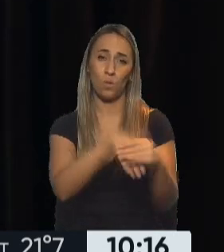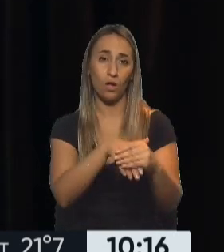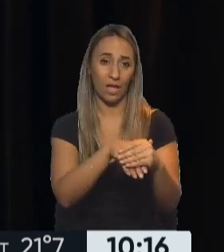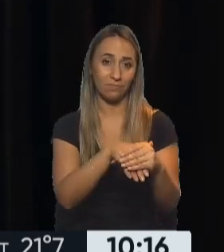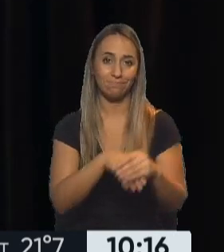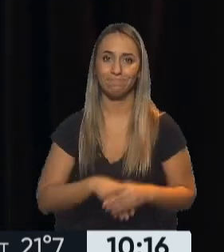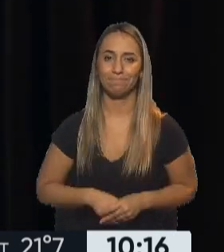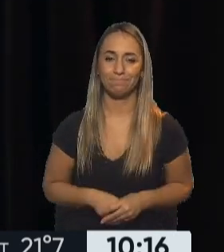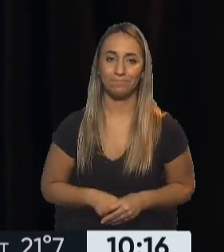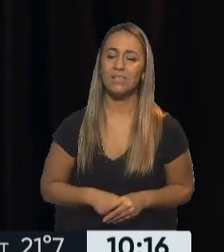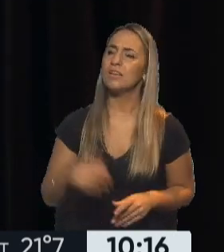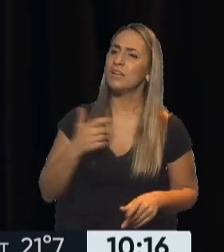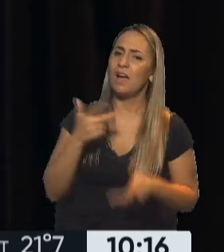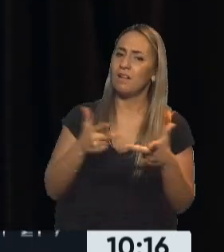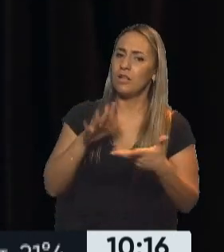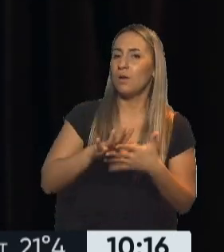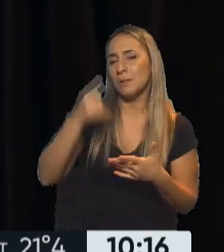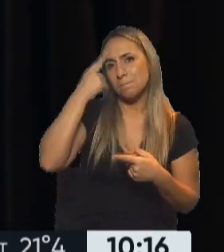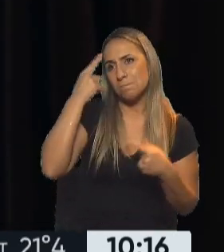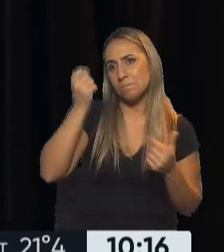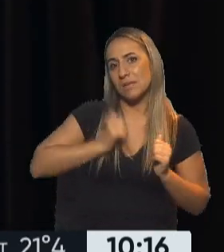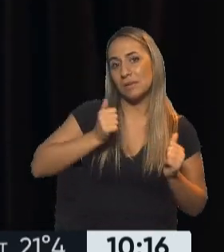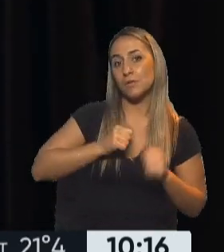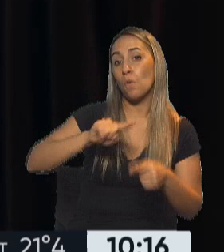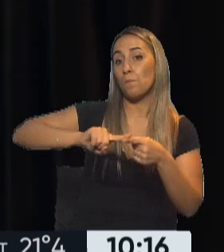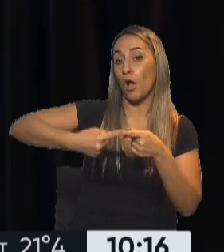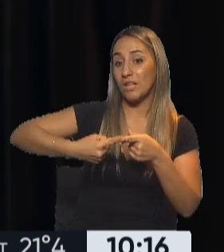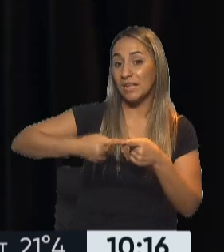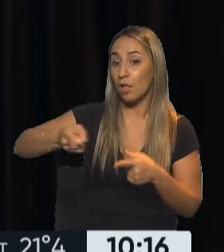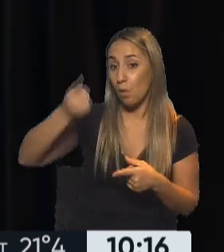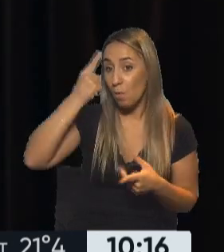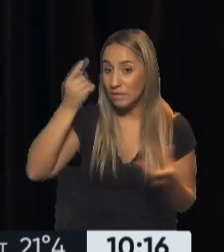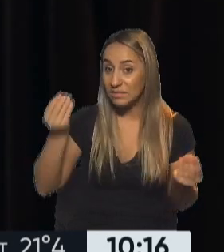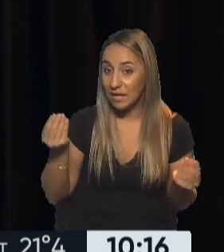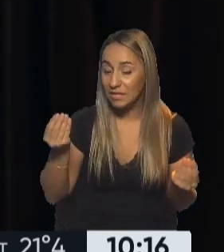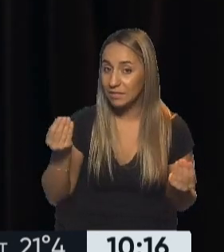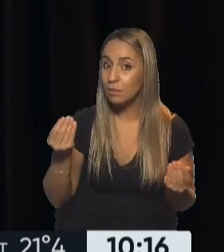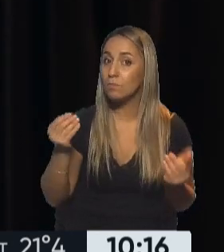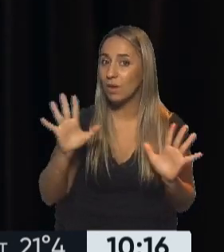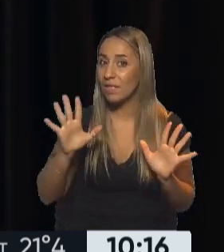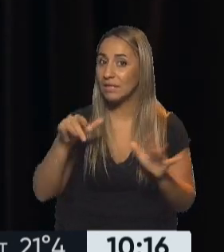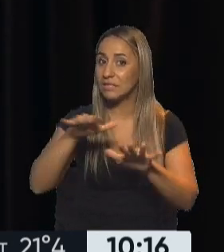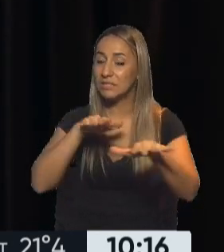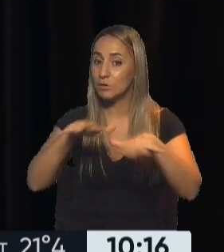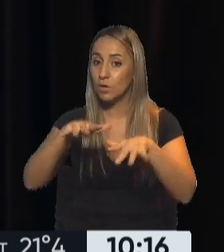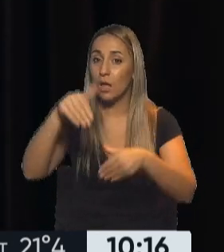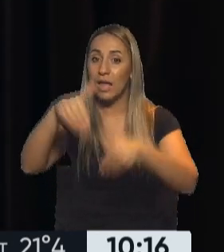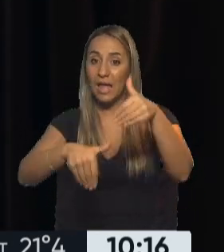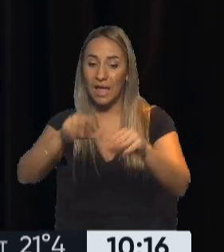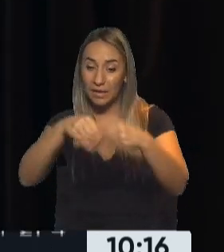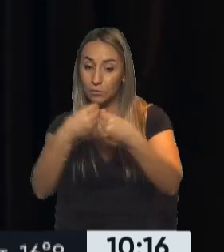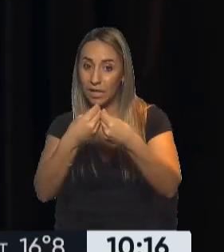de votar. Me refería a las expectativas políticas en cuanto a si creen que se puede llegar a revertir el resultado de las